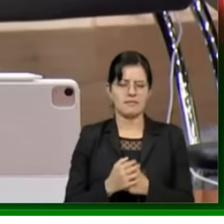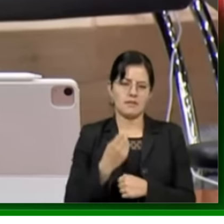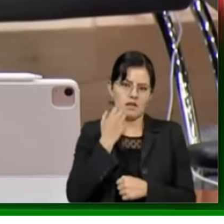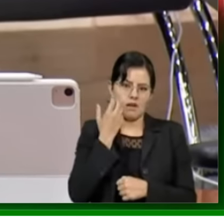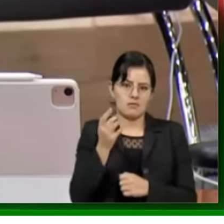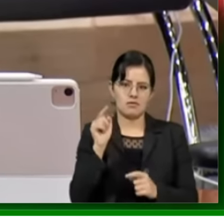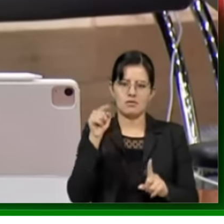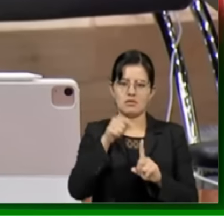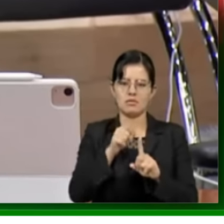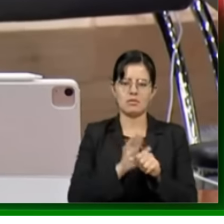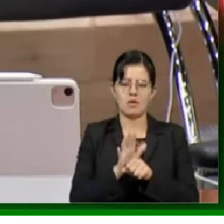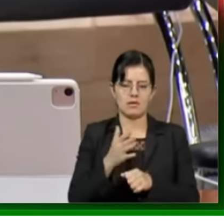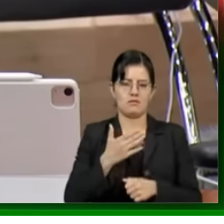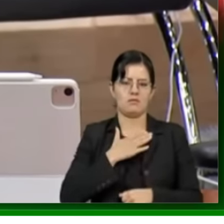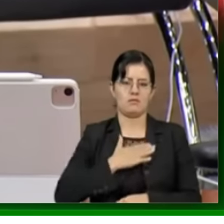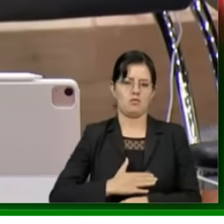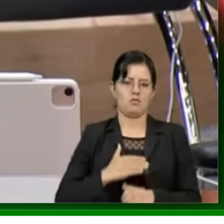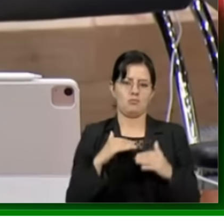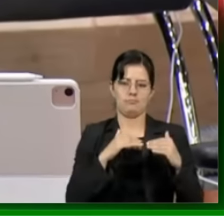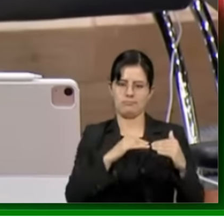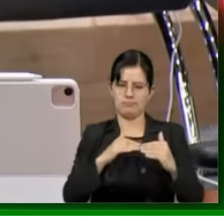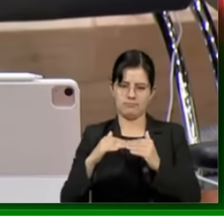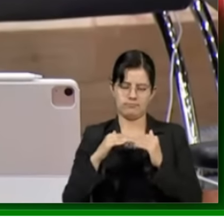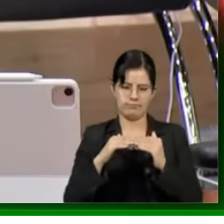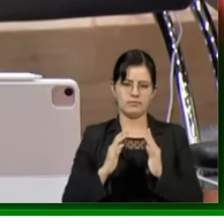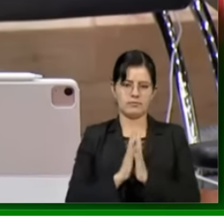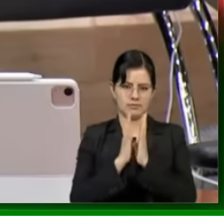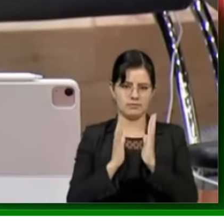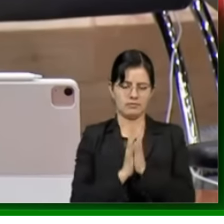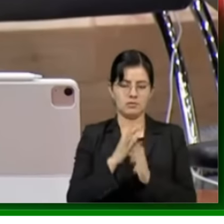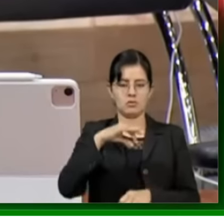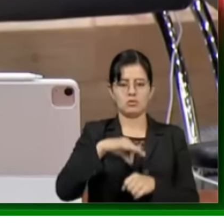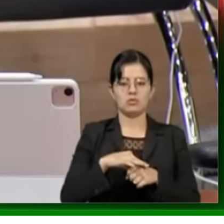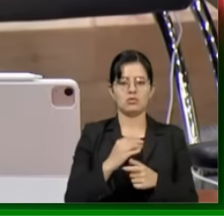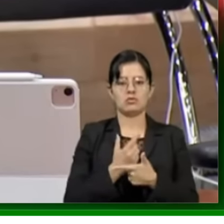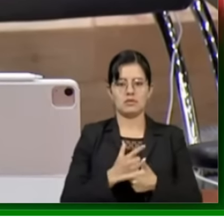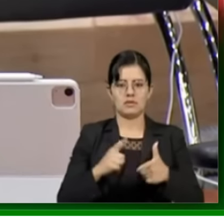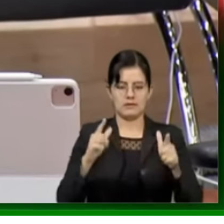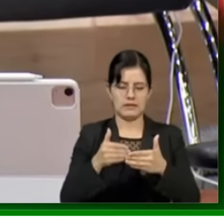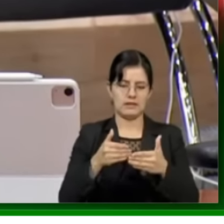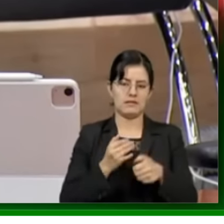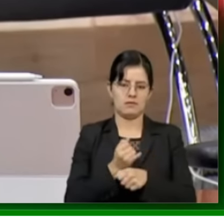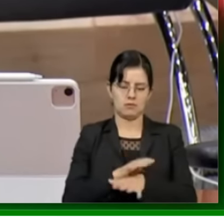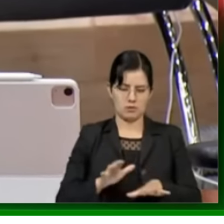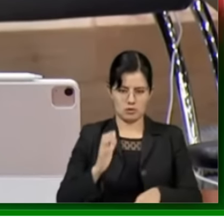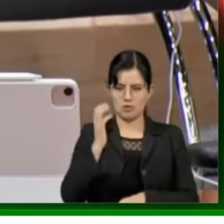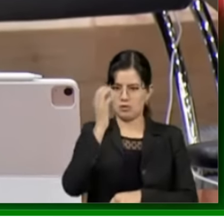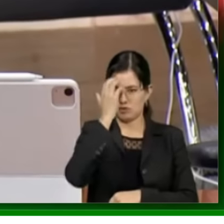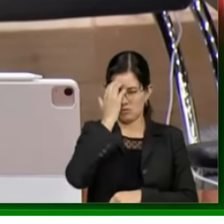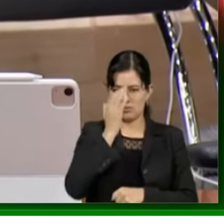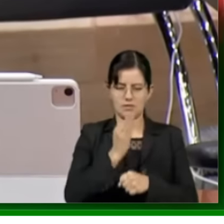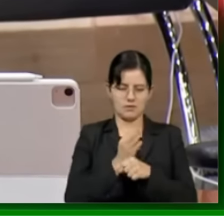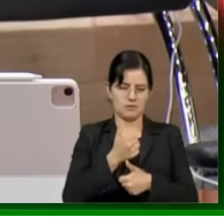de equidad imparcialidad y del voto libre e informado en la presente